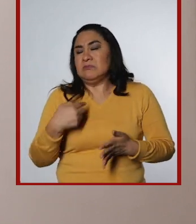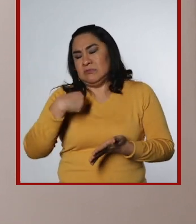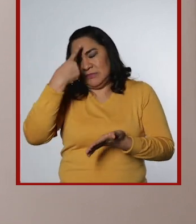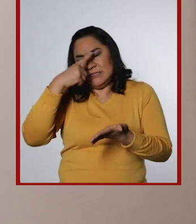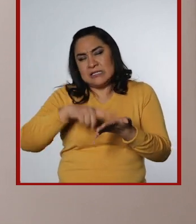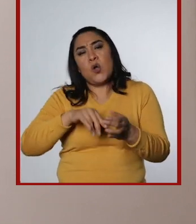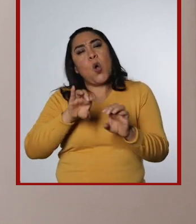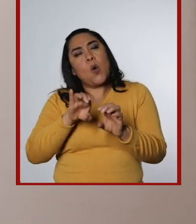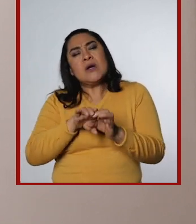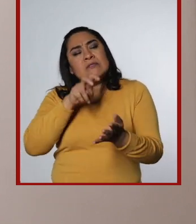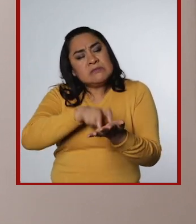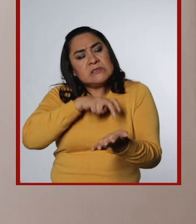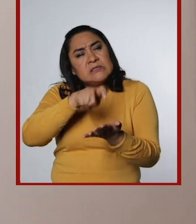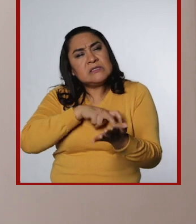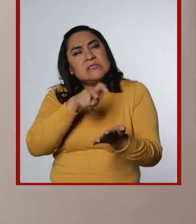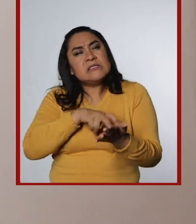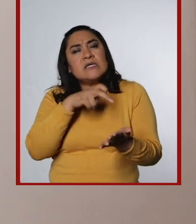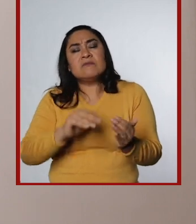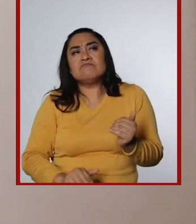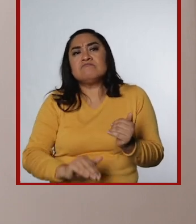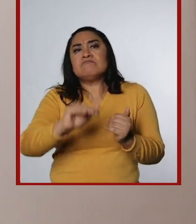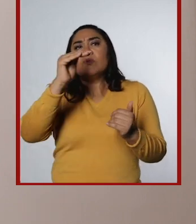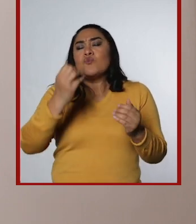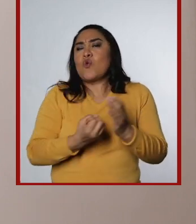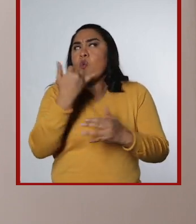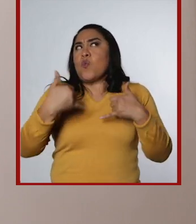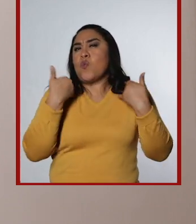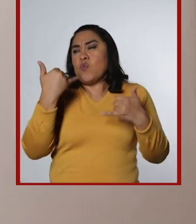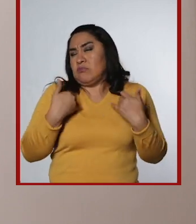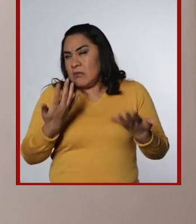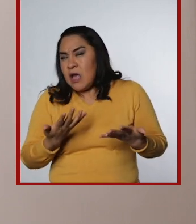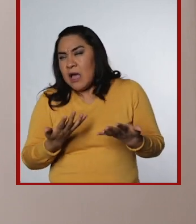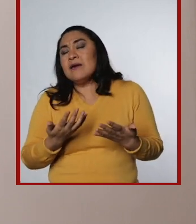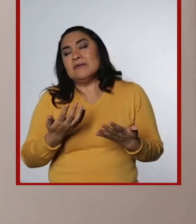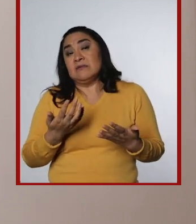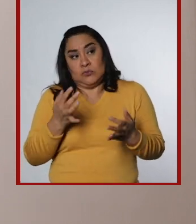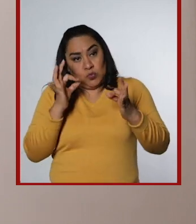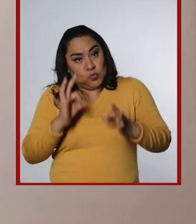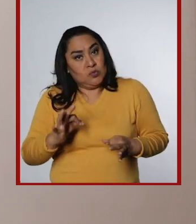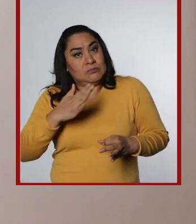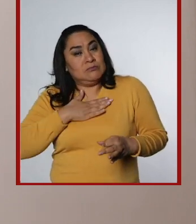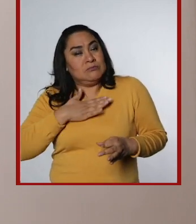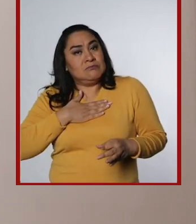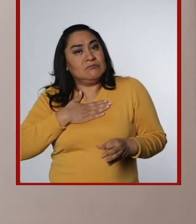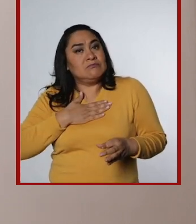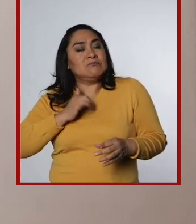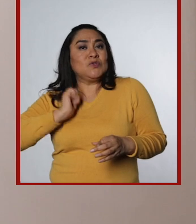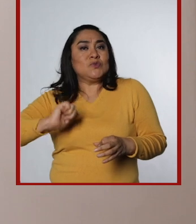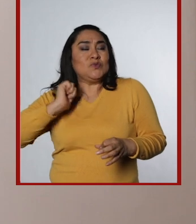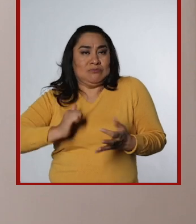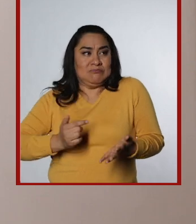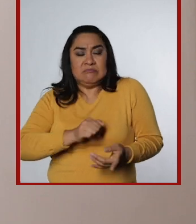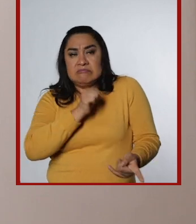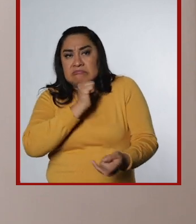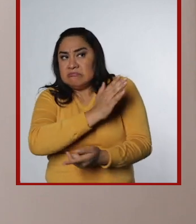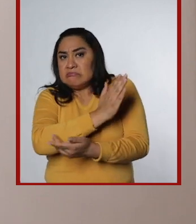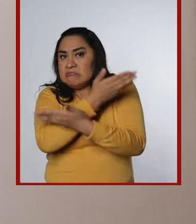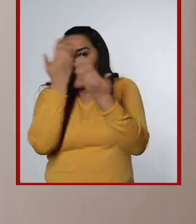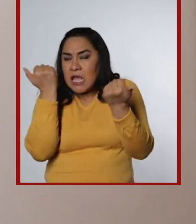a inculcar a nuevas generaciones de saber este mundo que a lo mejor nadie lo conoce, pero son nuestras raíces y no lo conocen. Entonces, gracias a esto